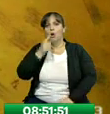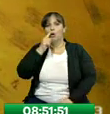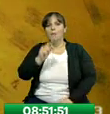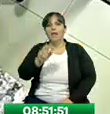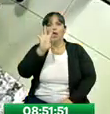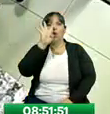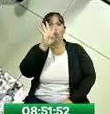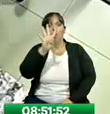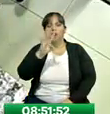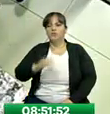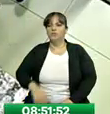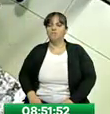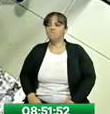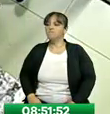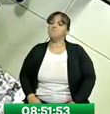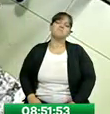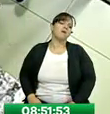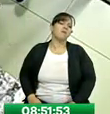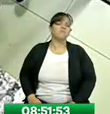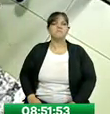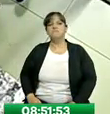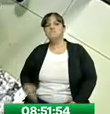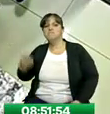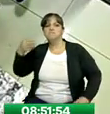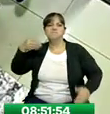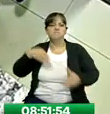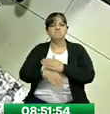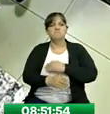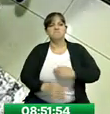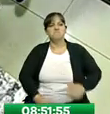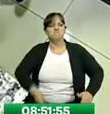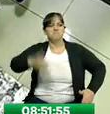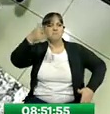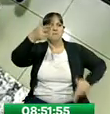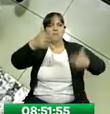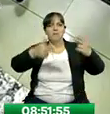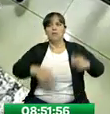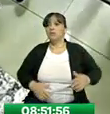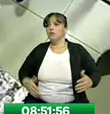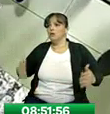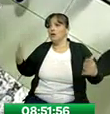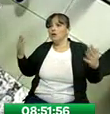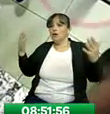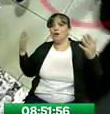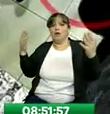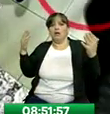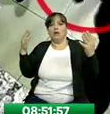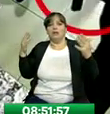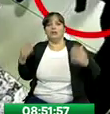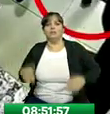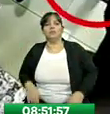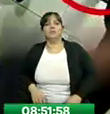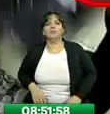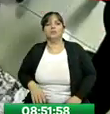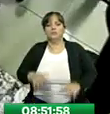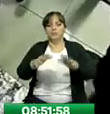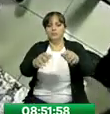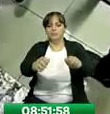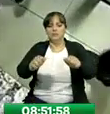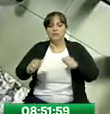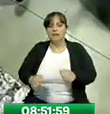ingresaron al local para robar en uno de los cajones donde presuntamente había dinero a uno de ellos se le dispara el